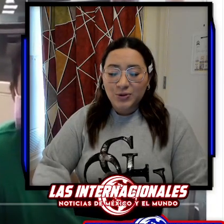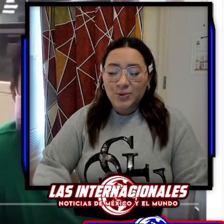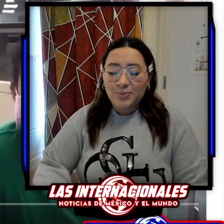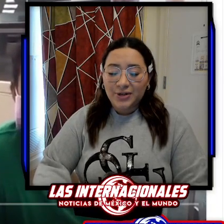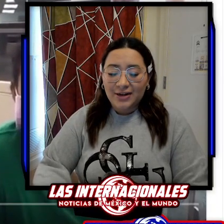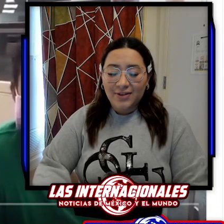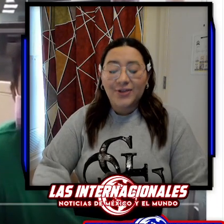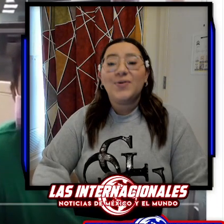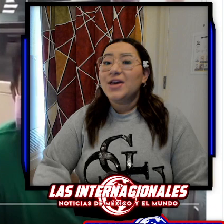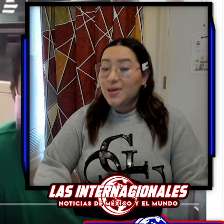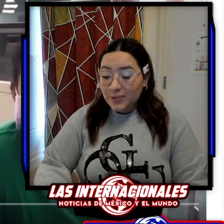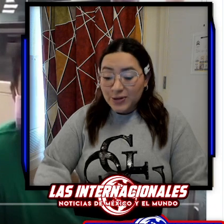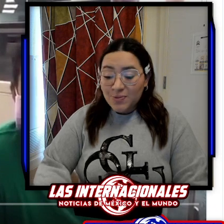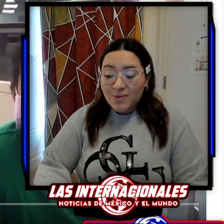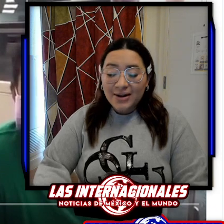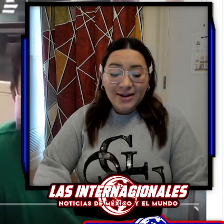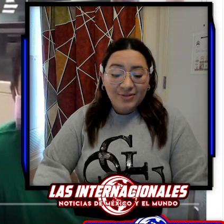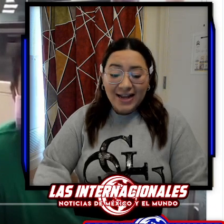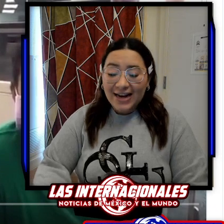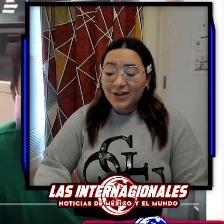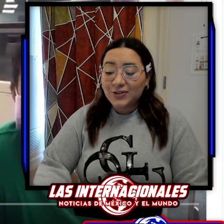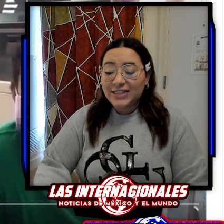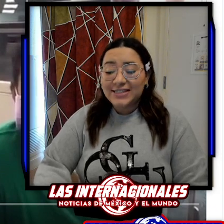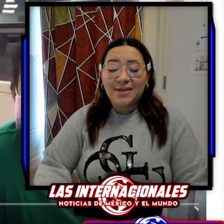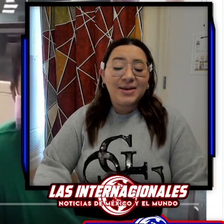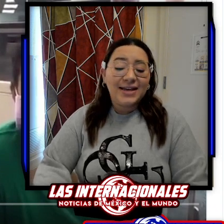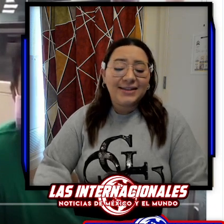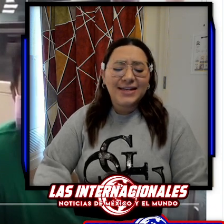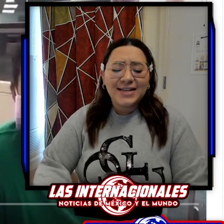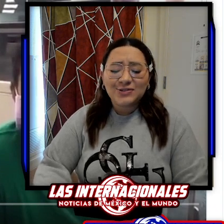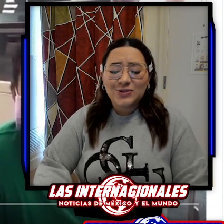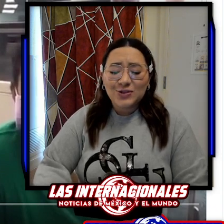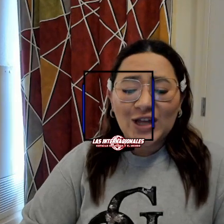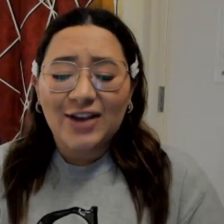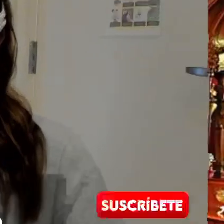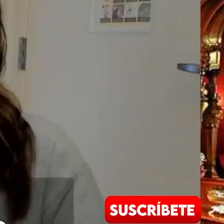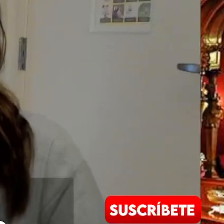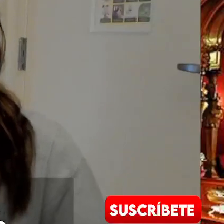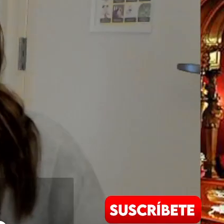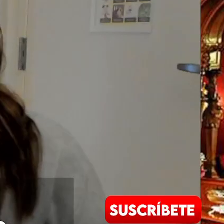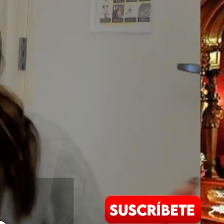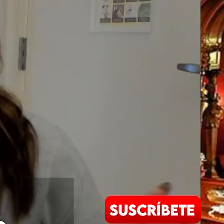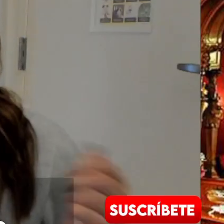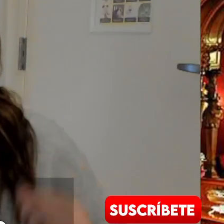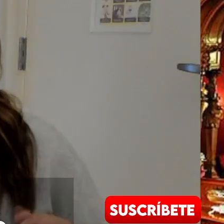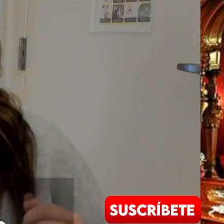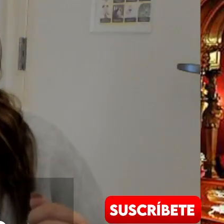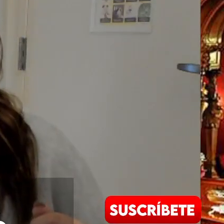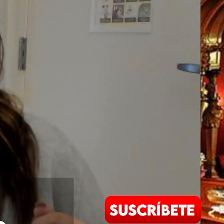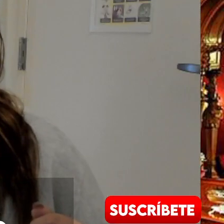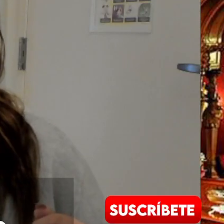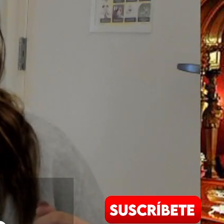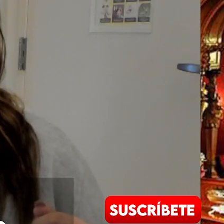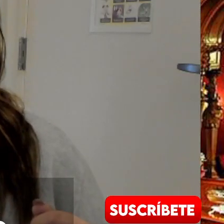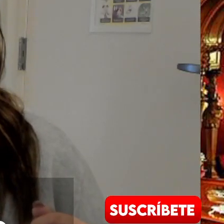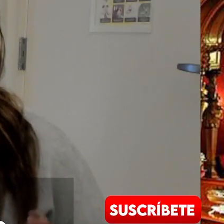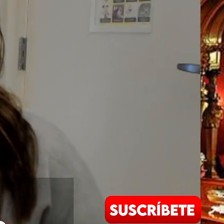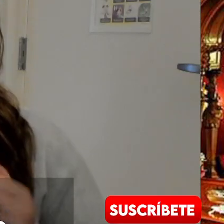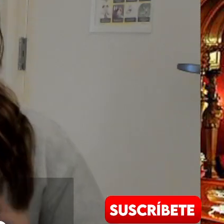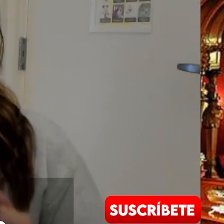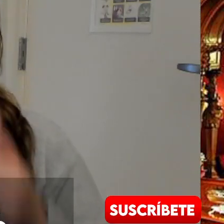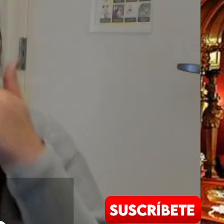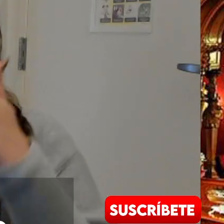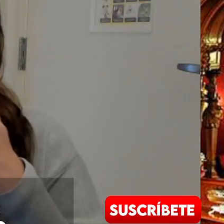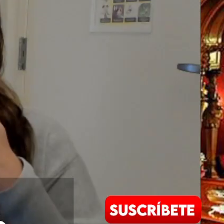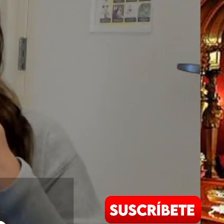se nos volvió a poner el video. Y pues como ven, una gran noticia, mi gente. Y esto es toda la información que les quería compartir. Muchísimas gracias por haber visto este